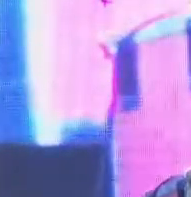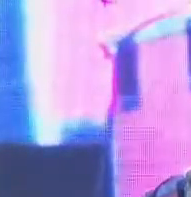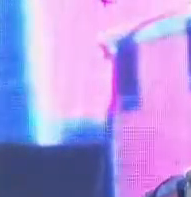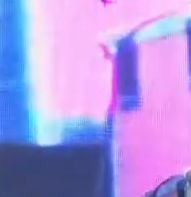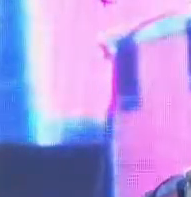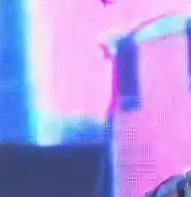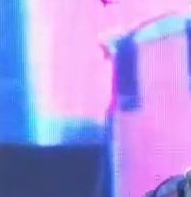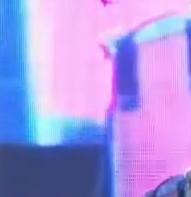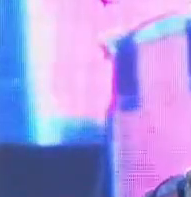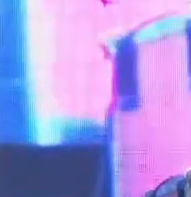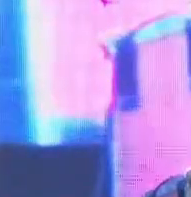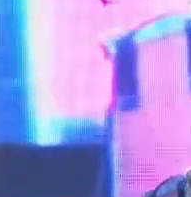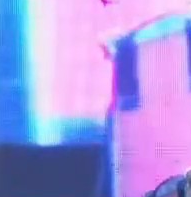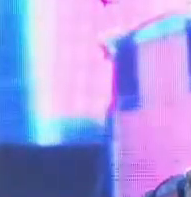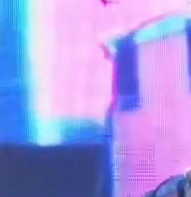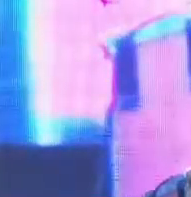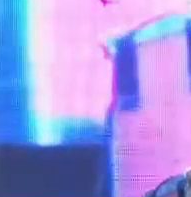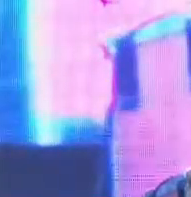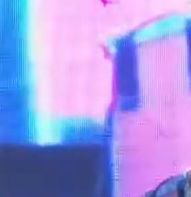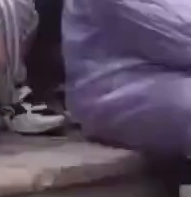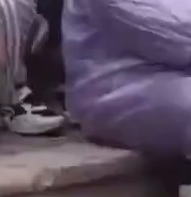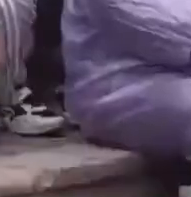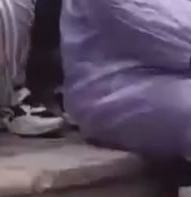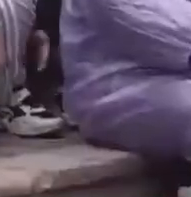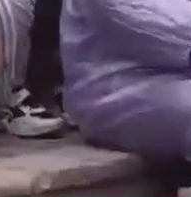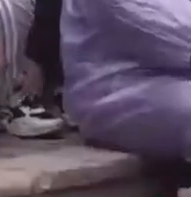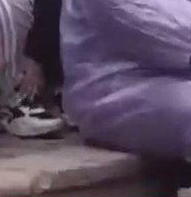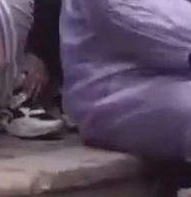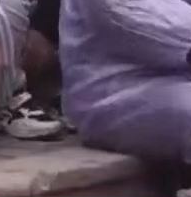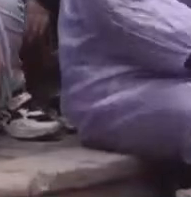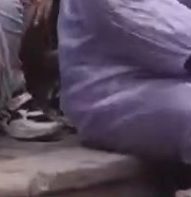Con ritmo selva.